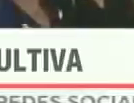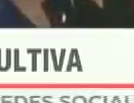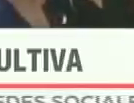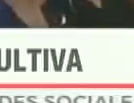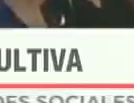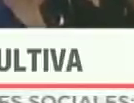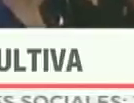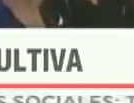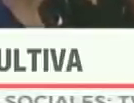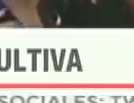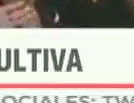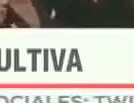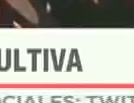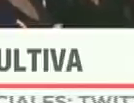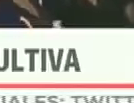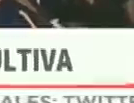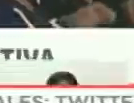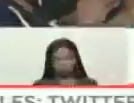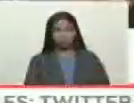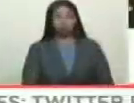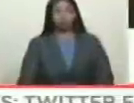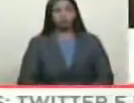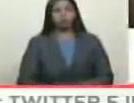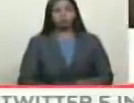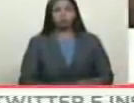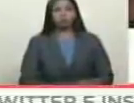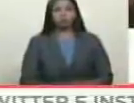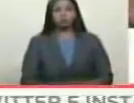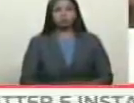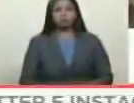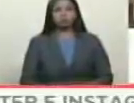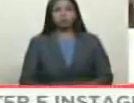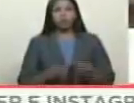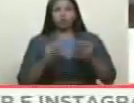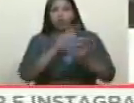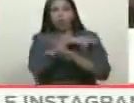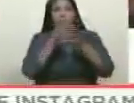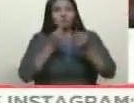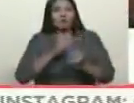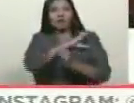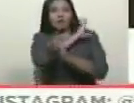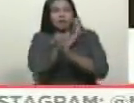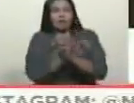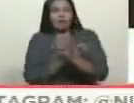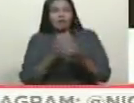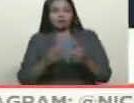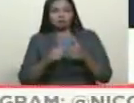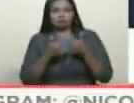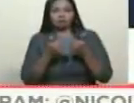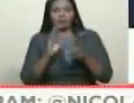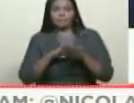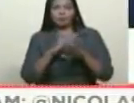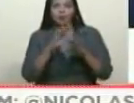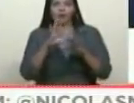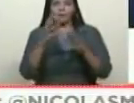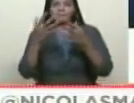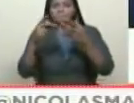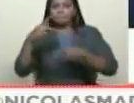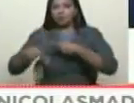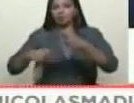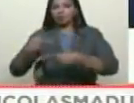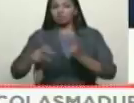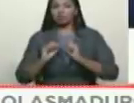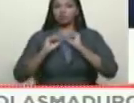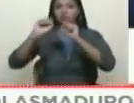Empezamos con alegría, con música, con la fuerza y la energía, porque producir es